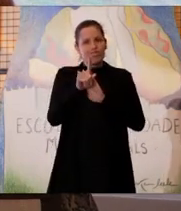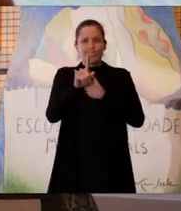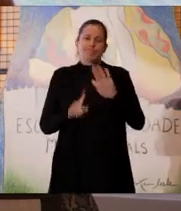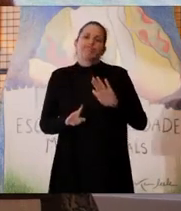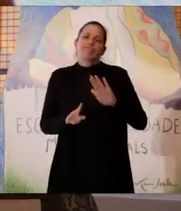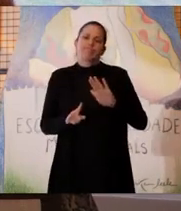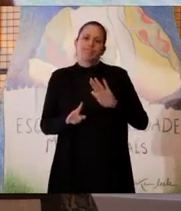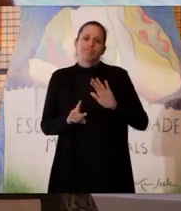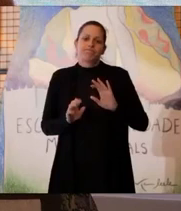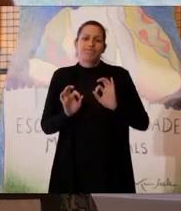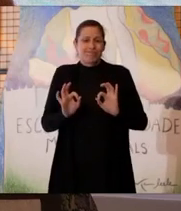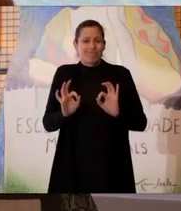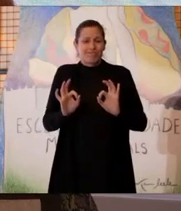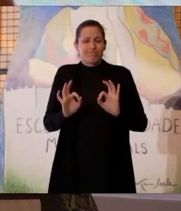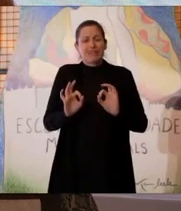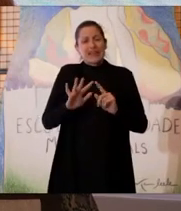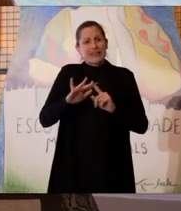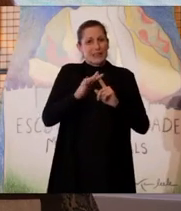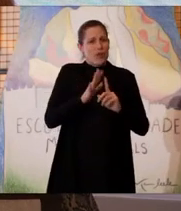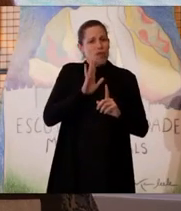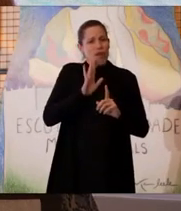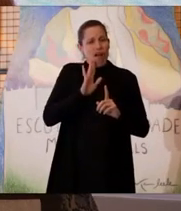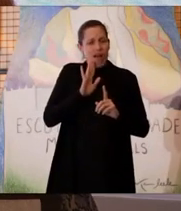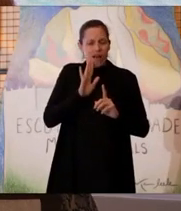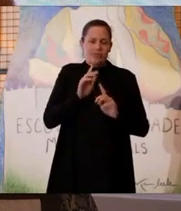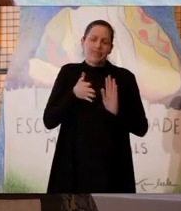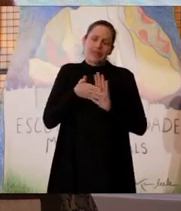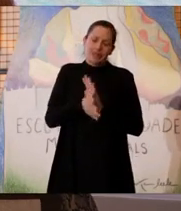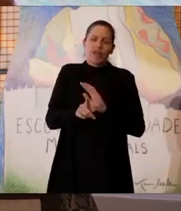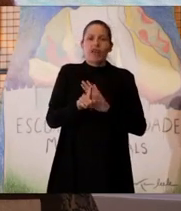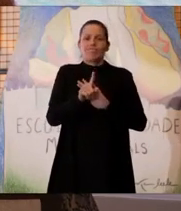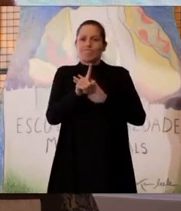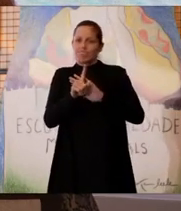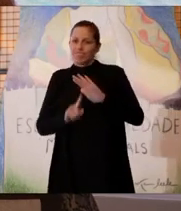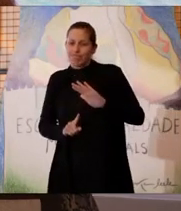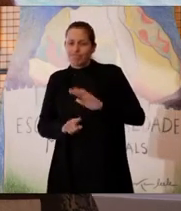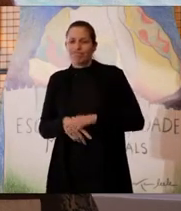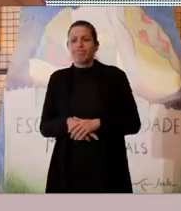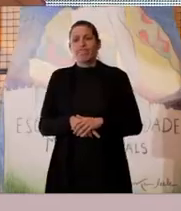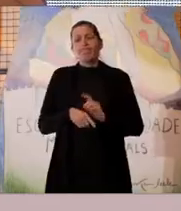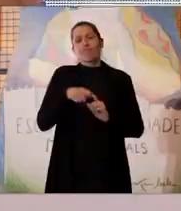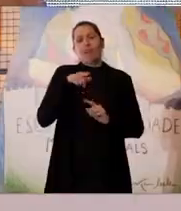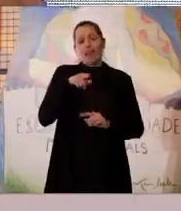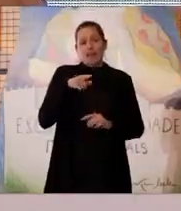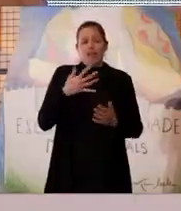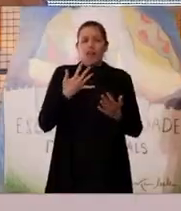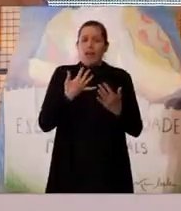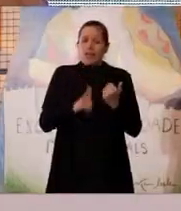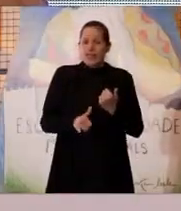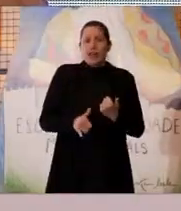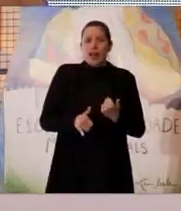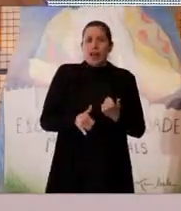que que hay un riesgo vamos que es un riesgo que está teniendo unas